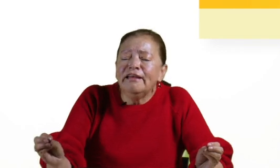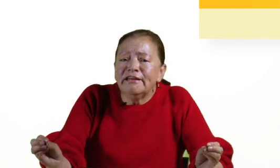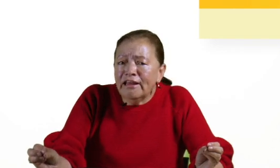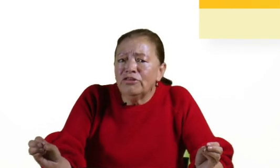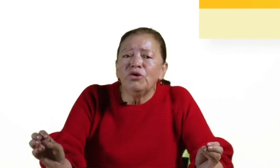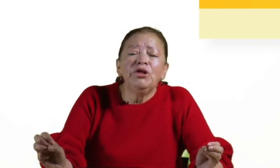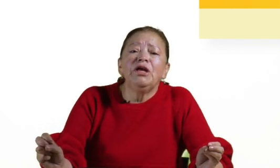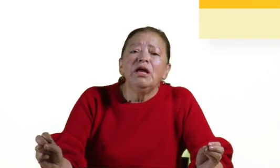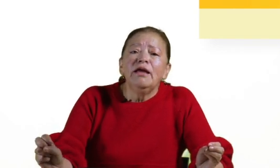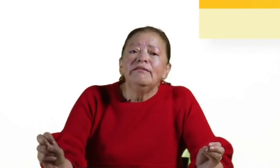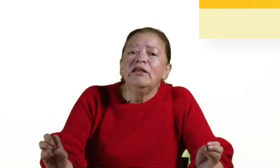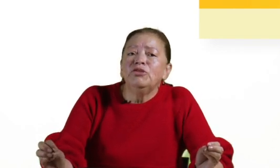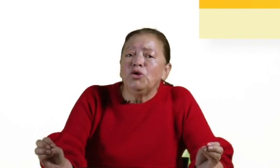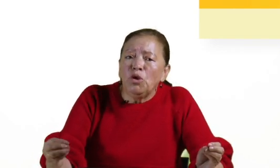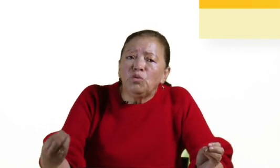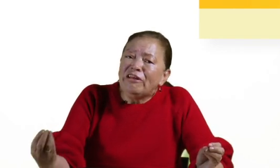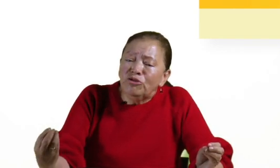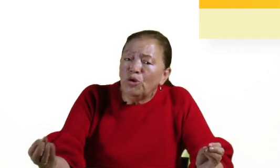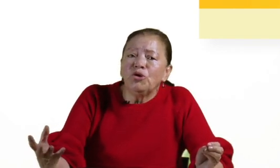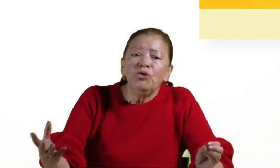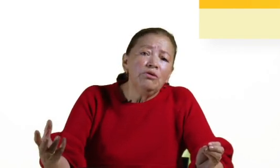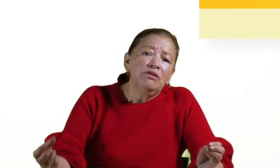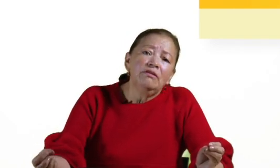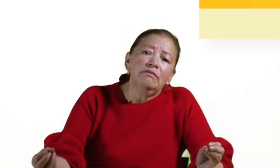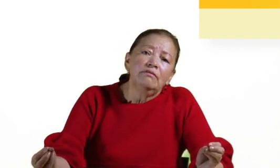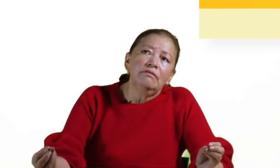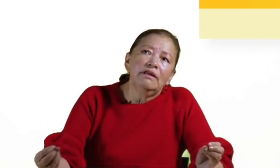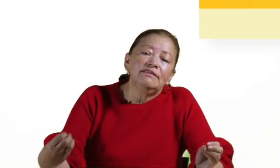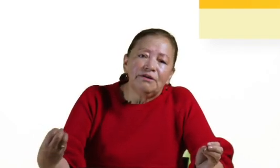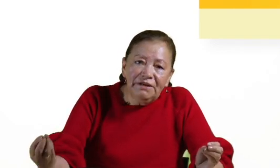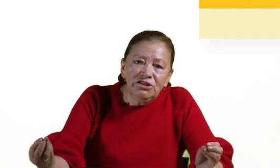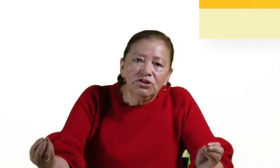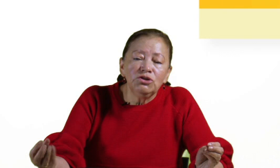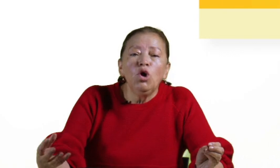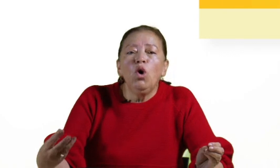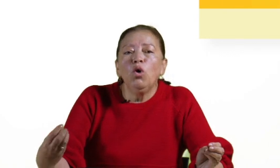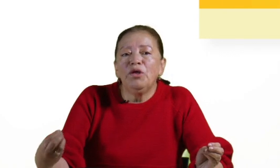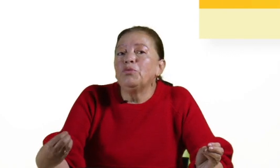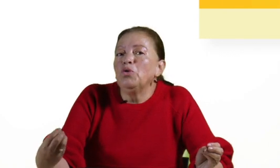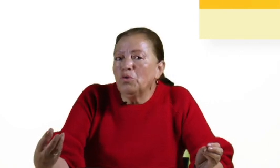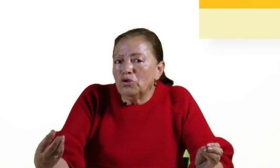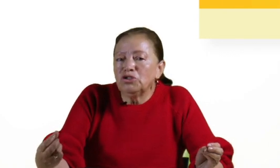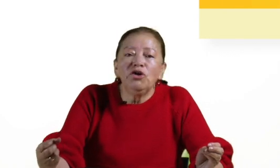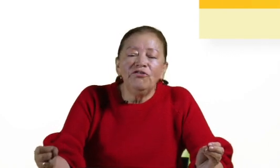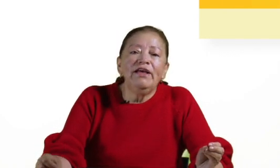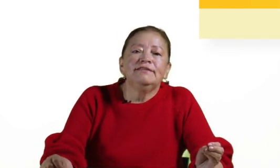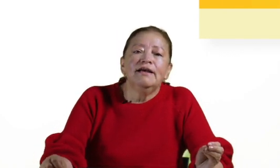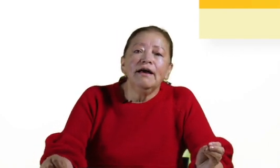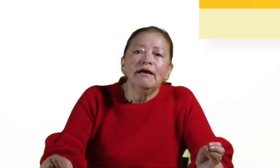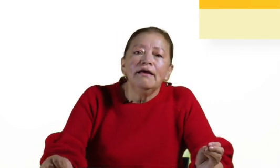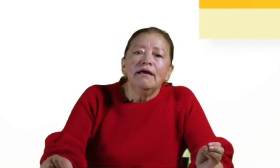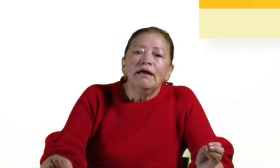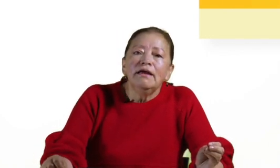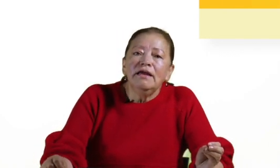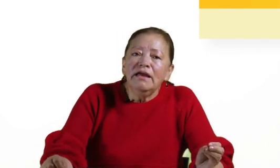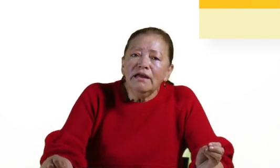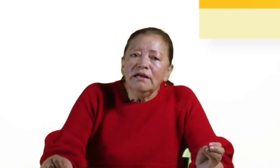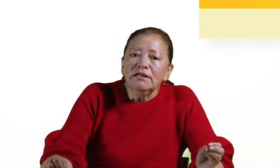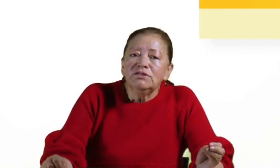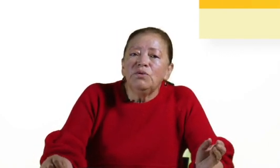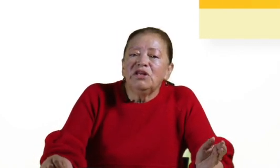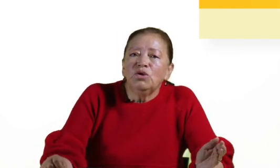ser líder dentro de un entorno de servicios o de productos que ofrezca